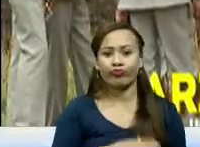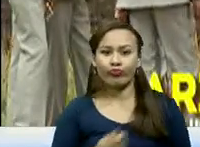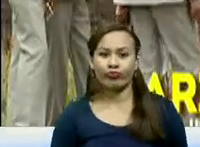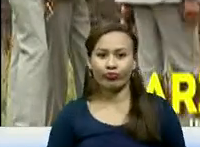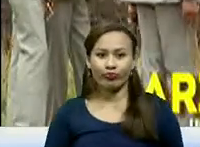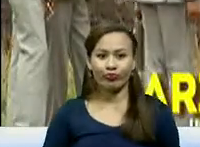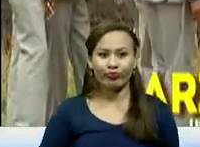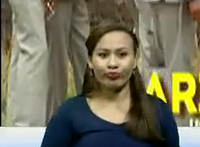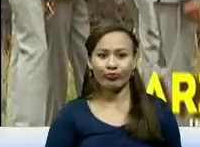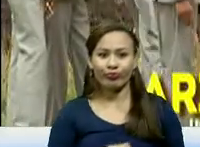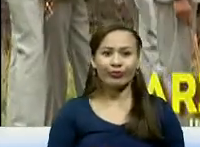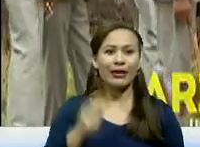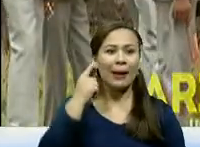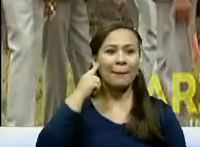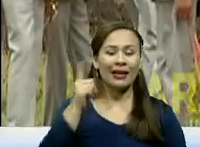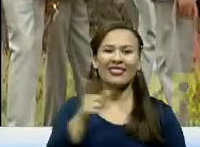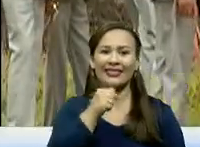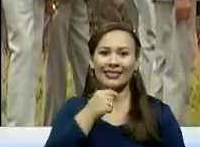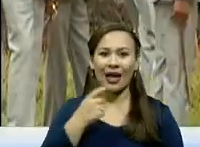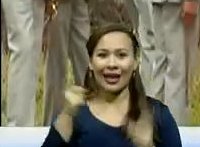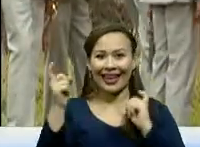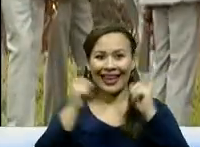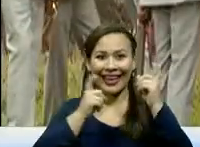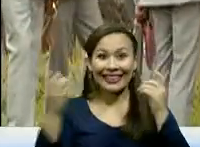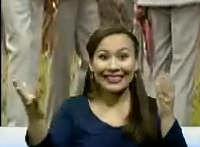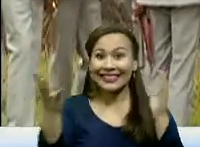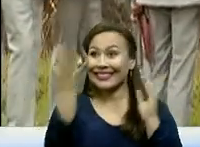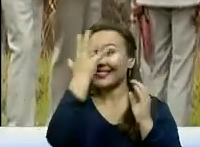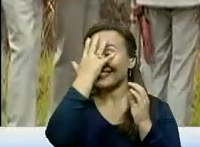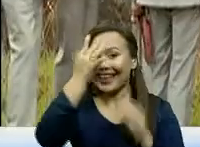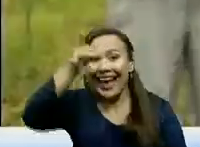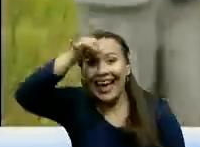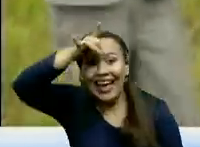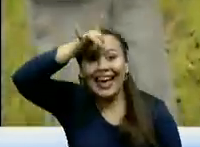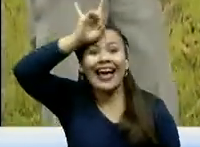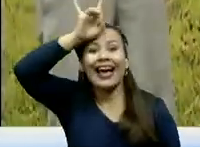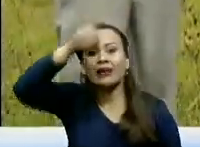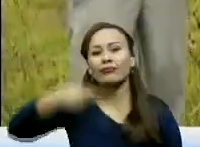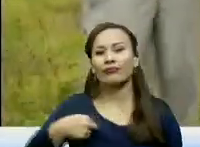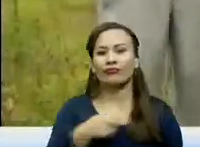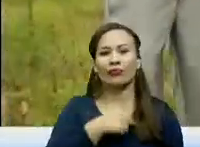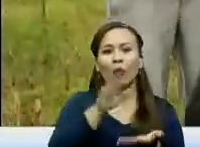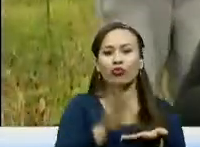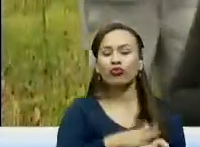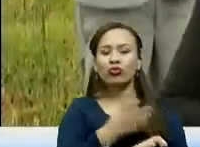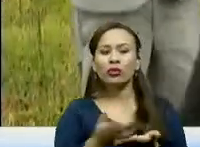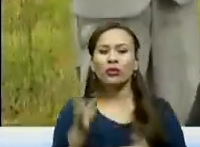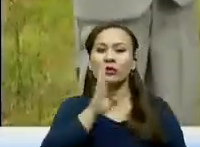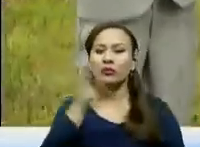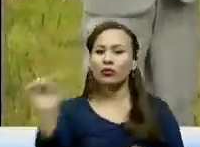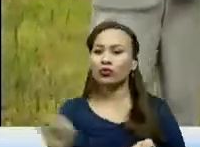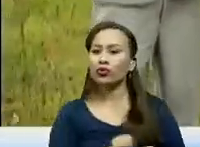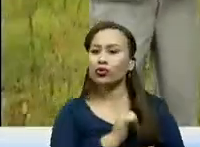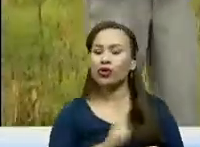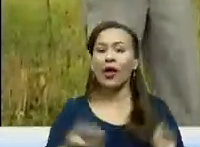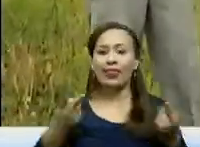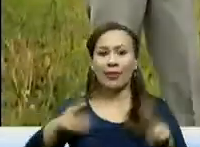para los pasos de los disfrazados, especialmente la diablada pillareña y los disfraz de